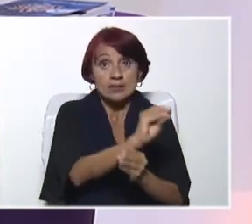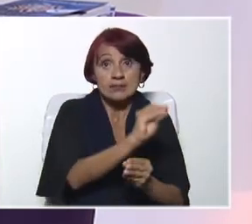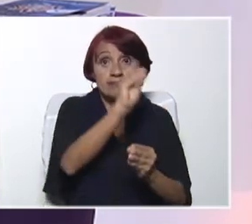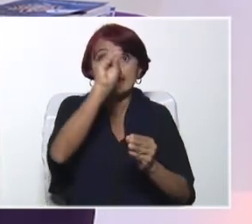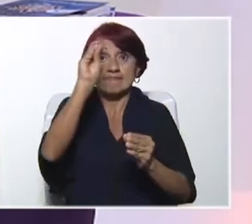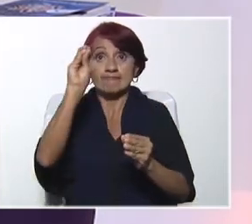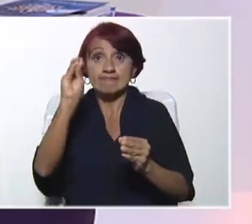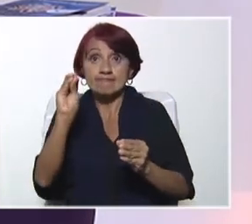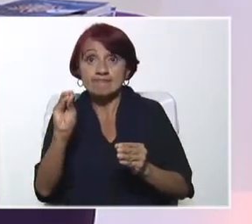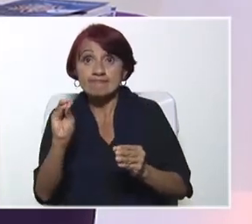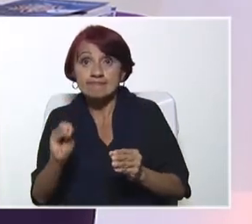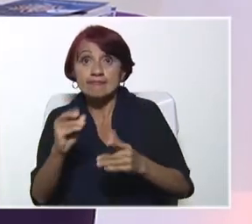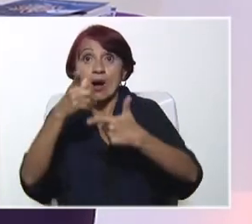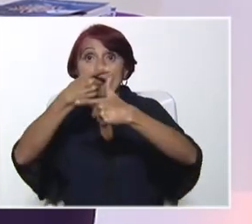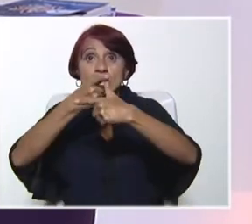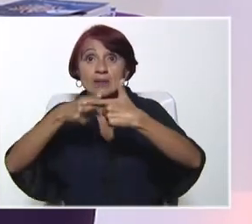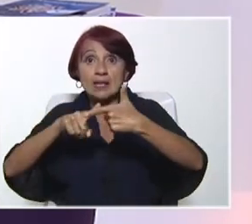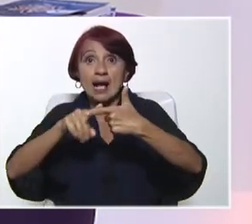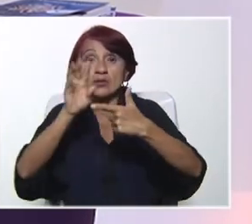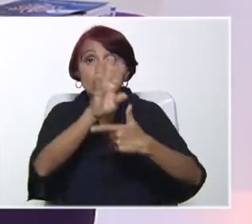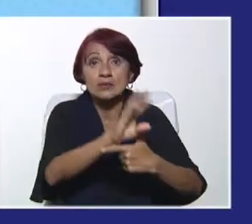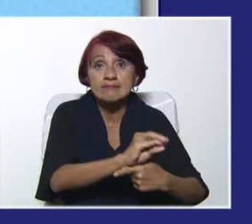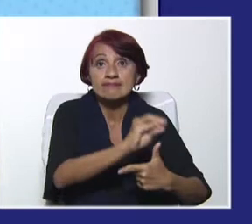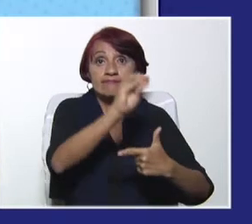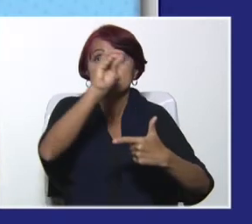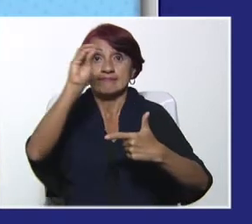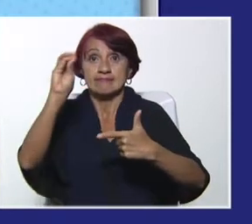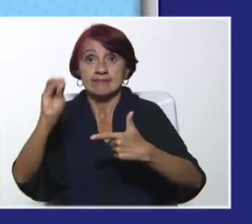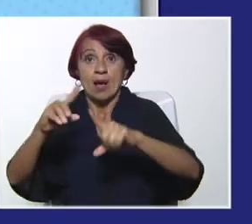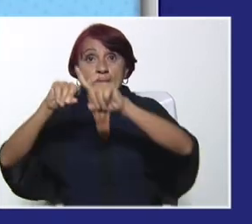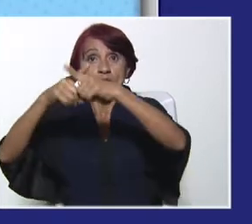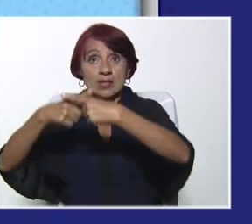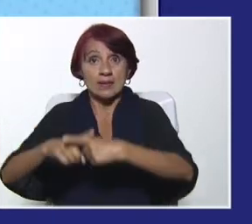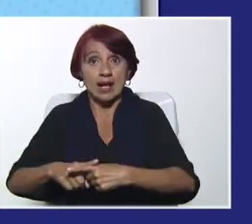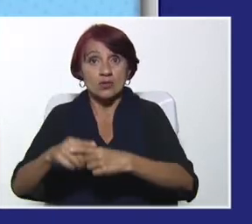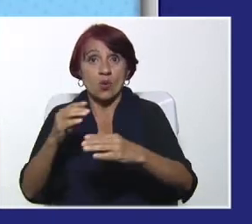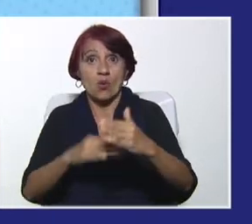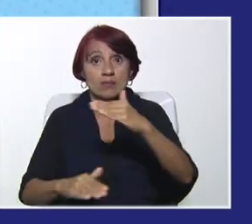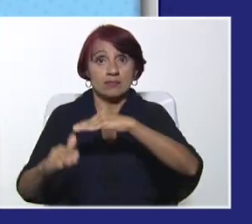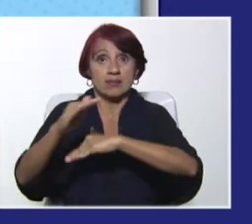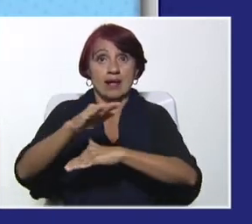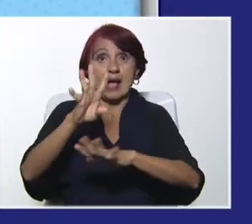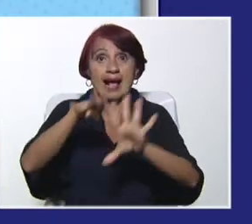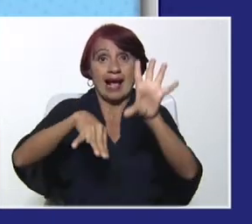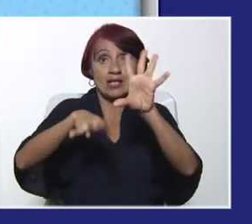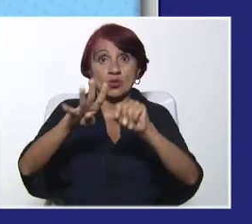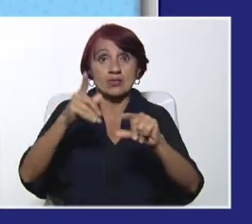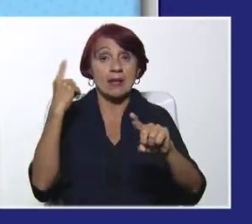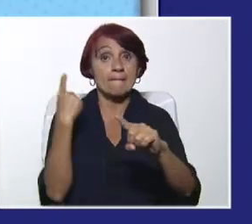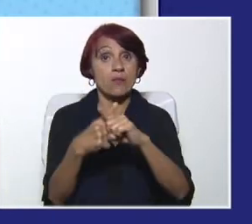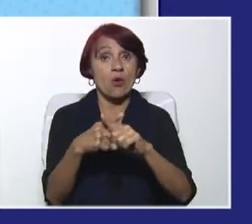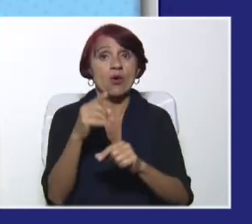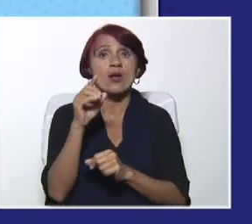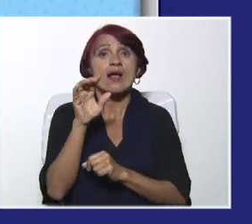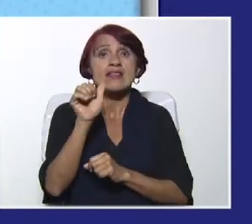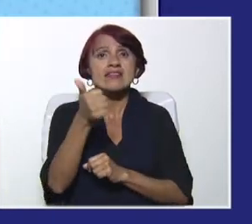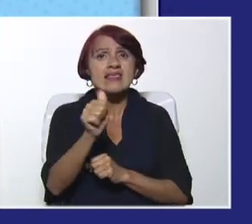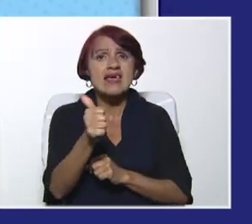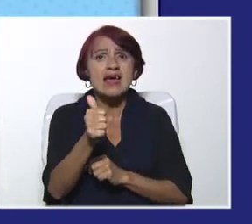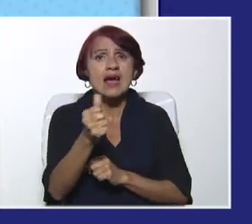dividiendo, pasa multiplicando, tendríamos 14 por 4 sobre 10. Al realizar esta operación nos